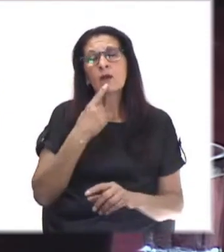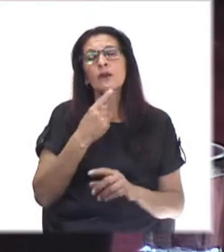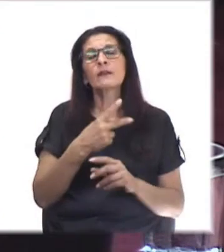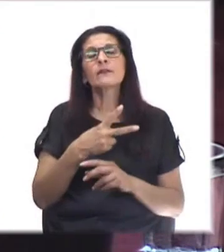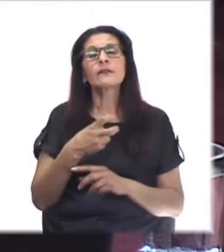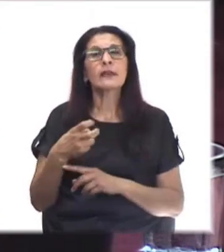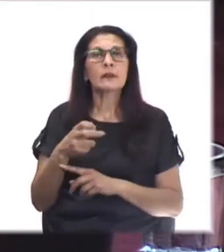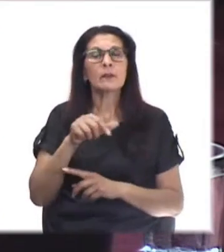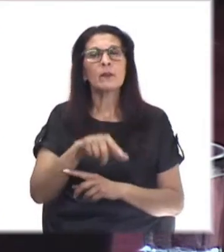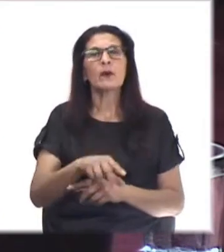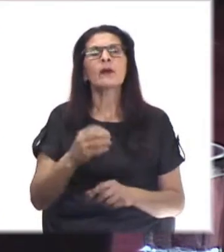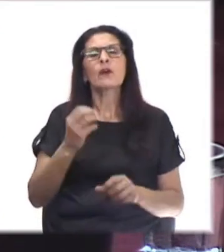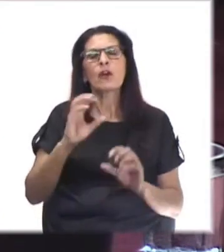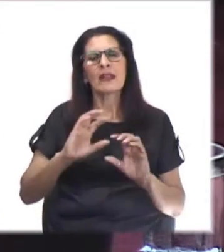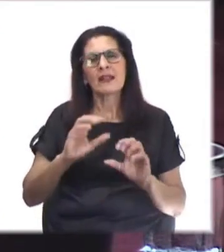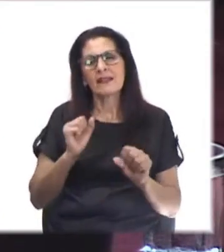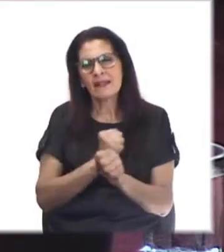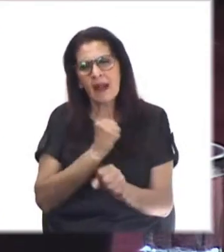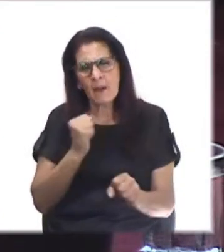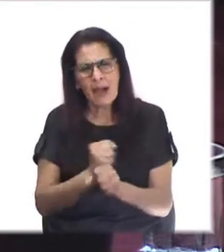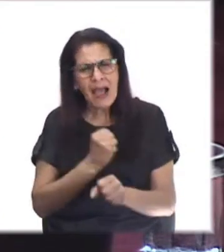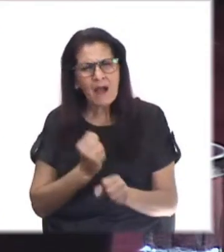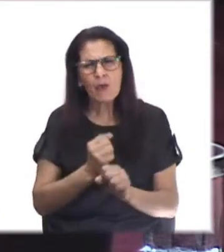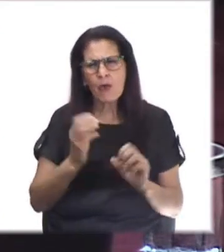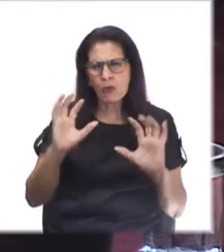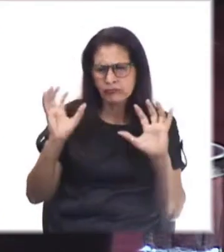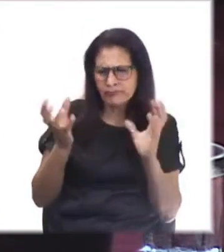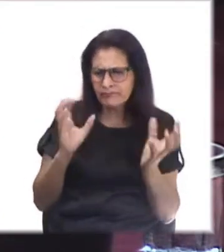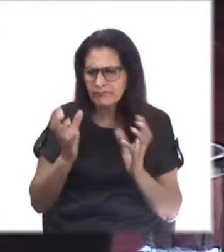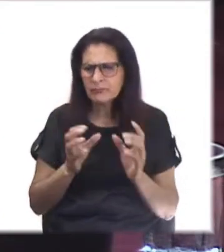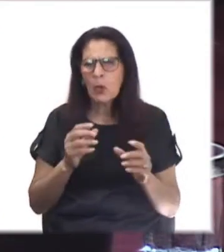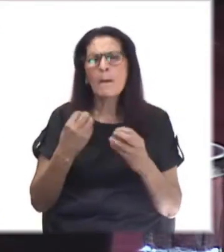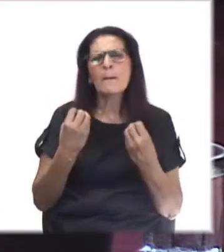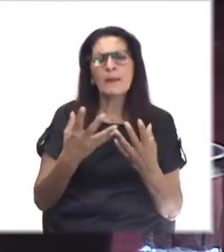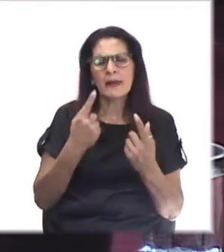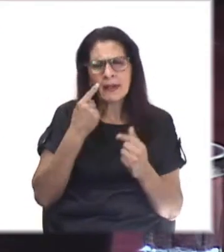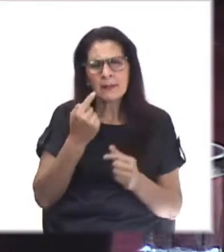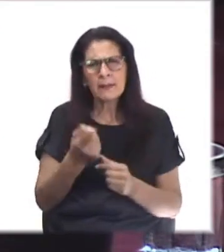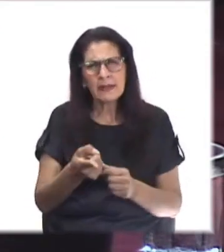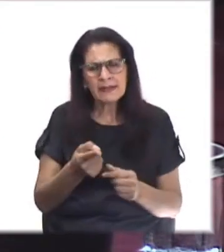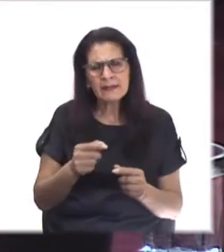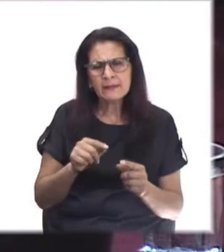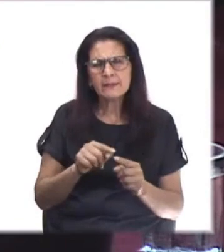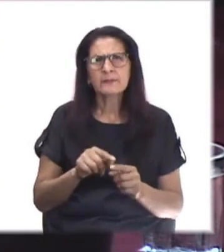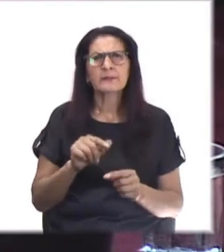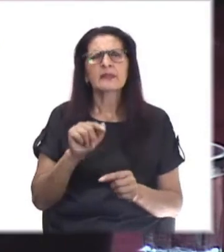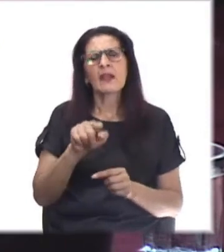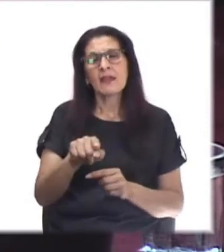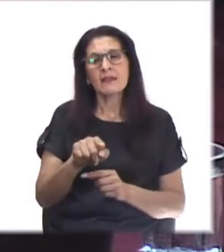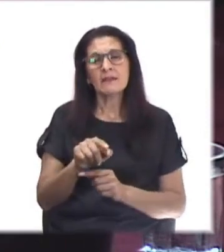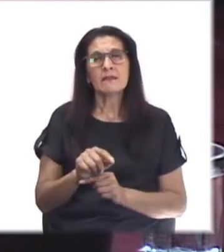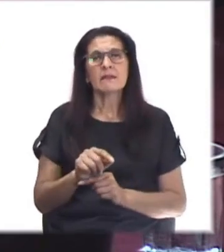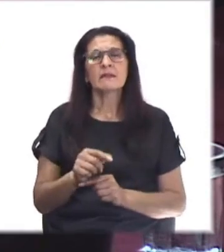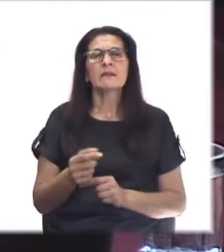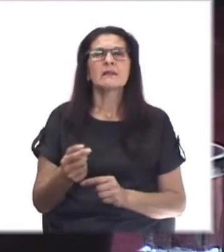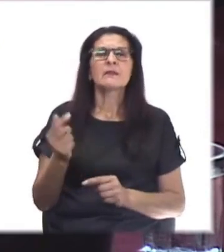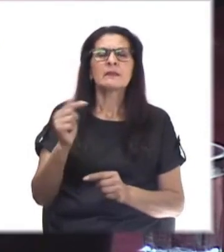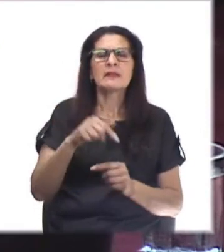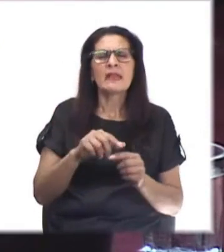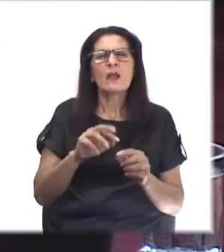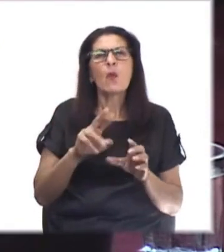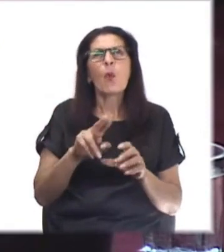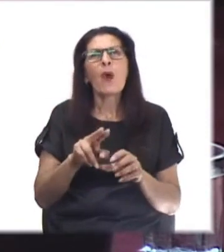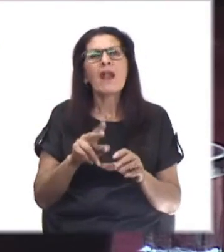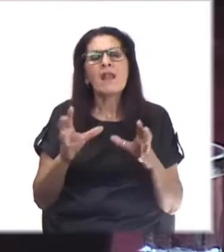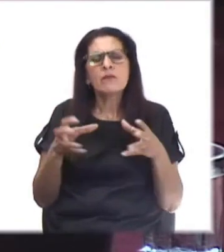la rebeldía y la fuerza para sobreponerse a las adversidades venían allí acurrucadas y